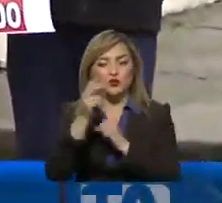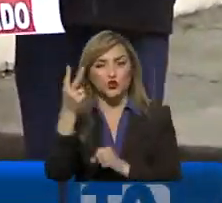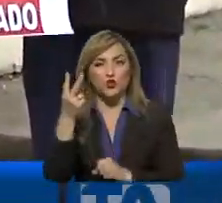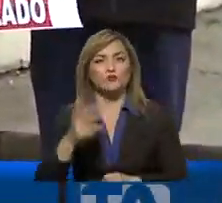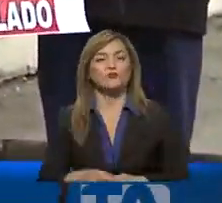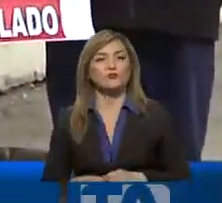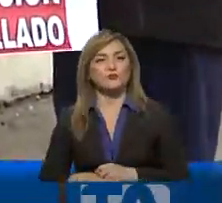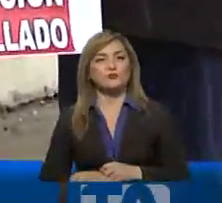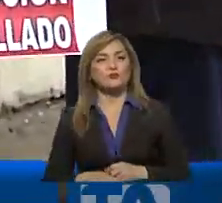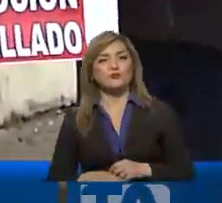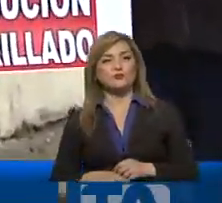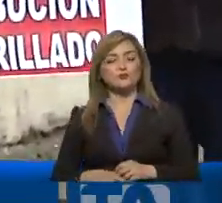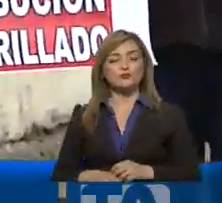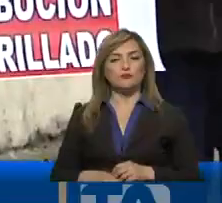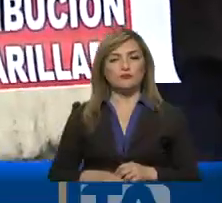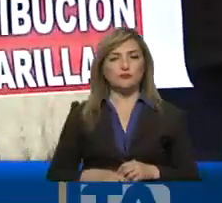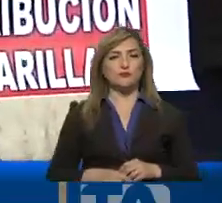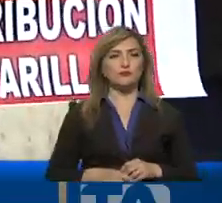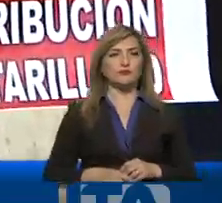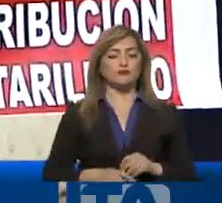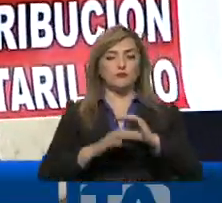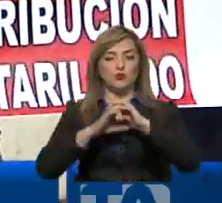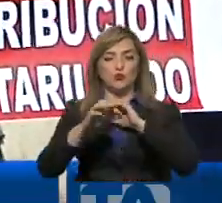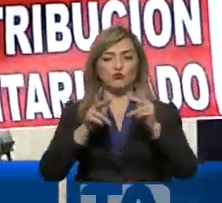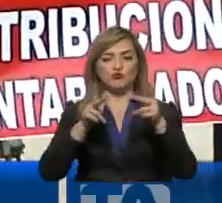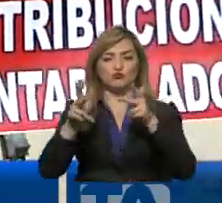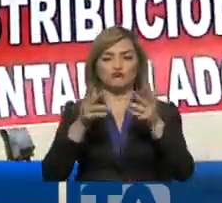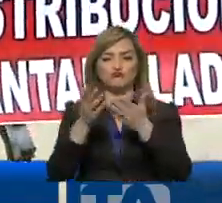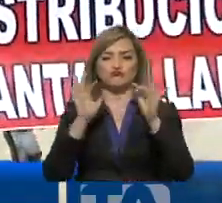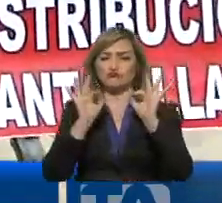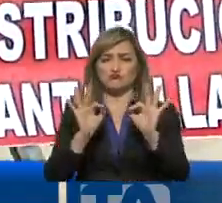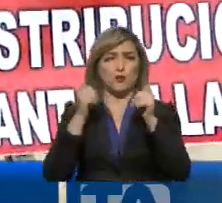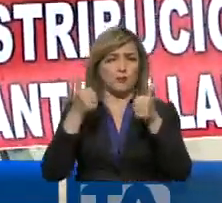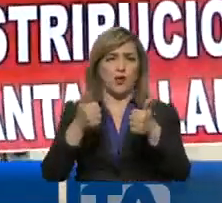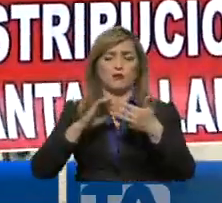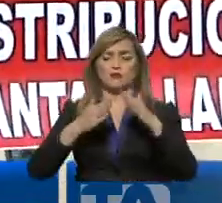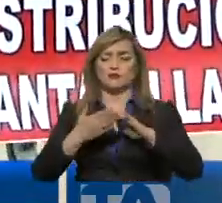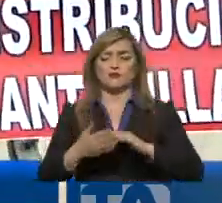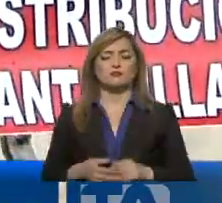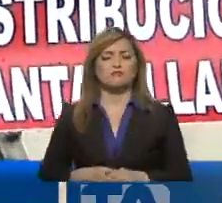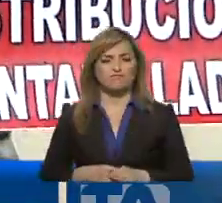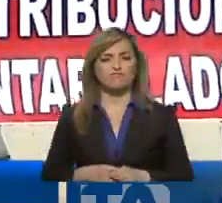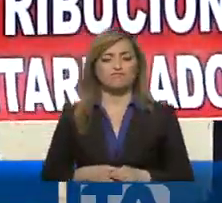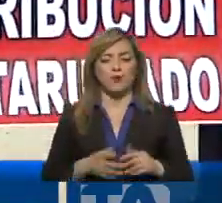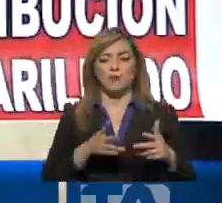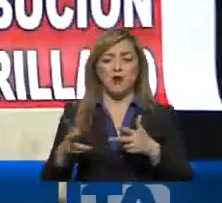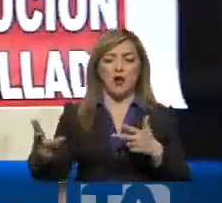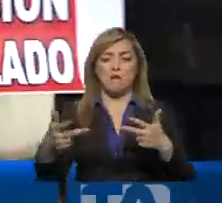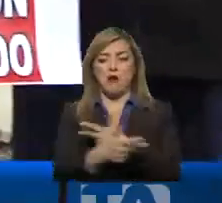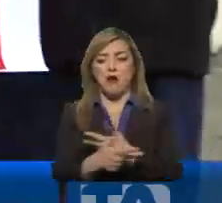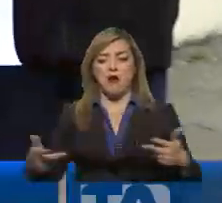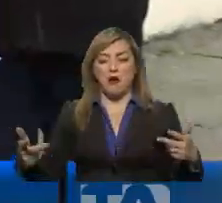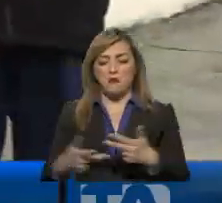en la que tenemos el transporte público, que si bien es un buen servicio que presta la comunidad, pero también hemos tenido con